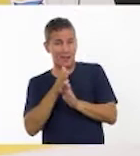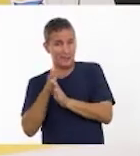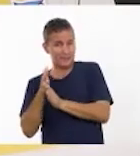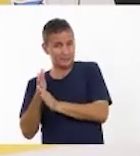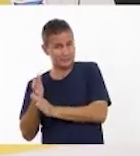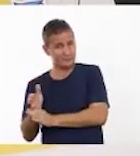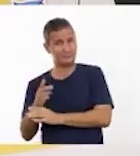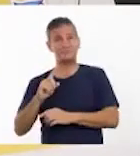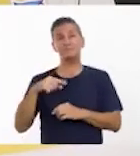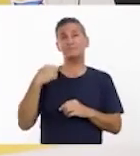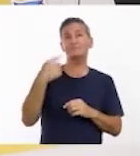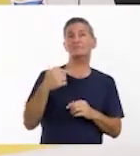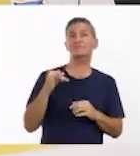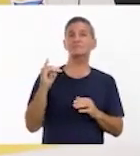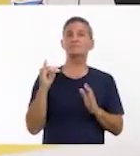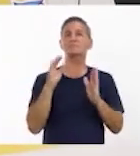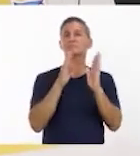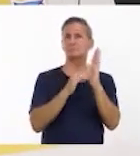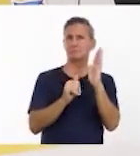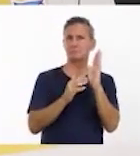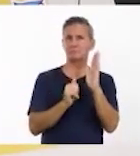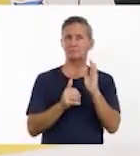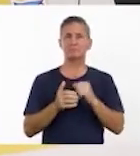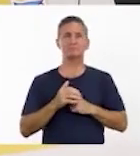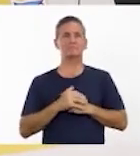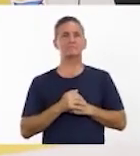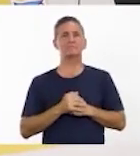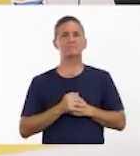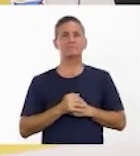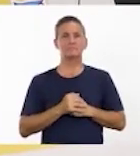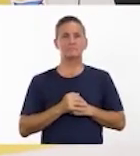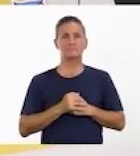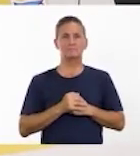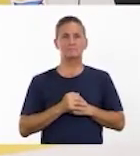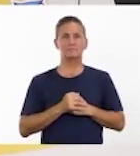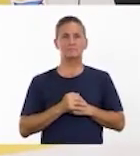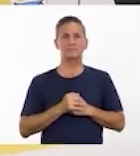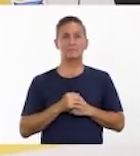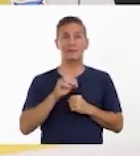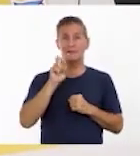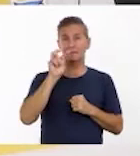Y pasemos entonces al próximo semestre.